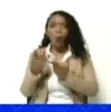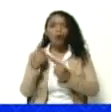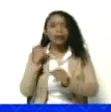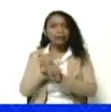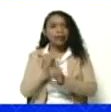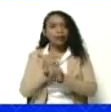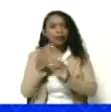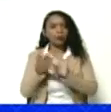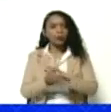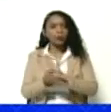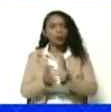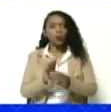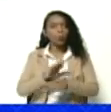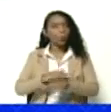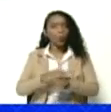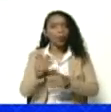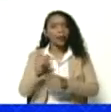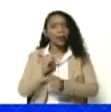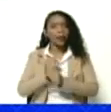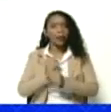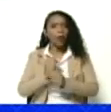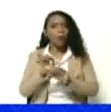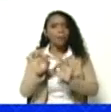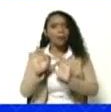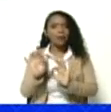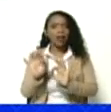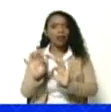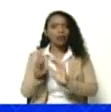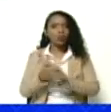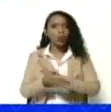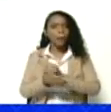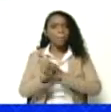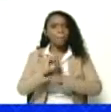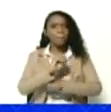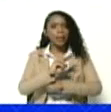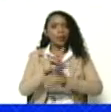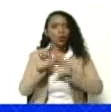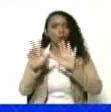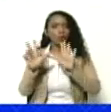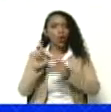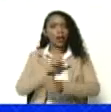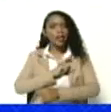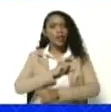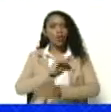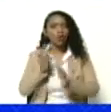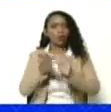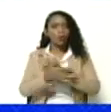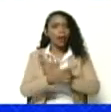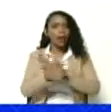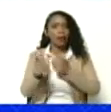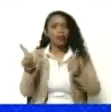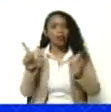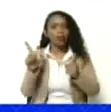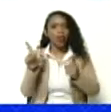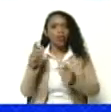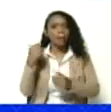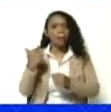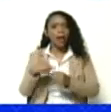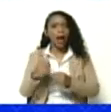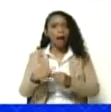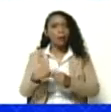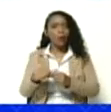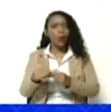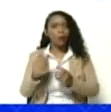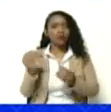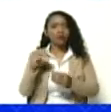sociales, porque es un trabajo especial sobre el 28 de enero, sobre la liberación de Maracaibo y sobre